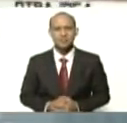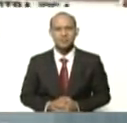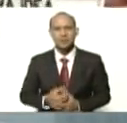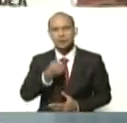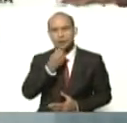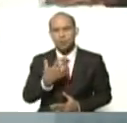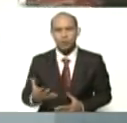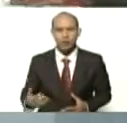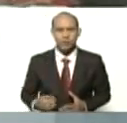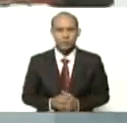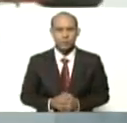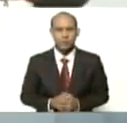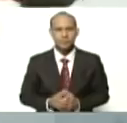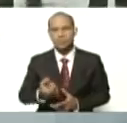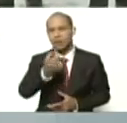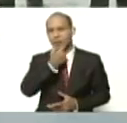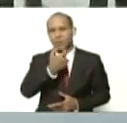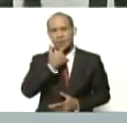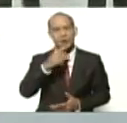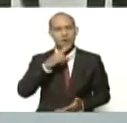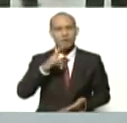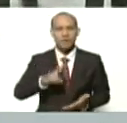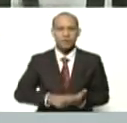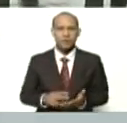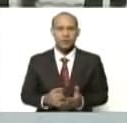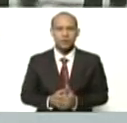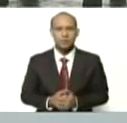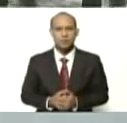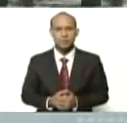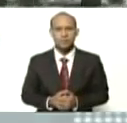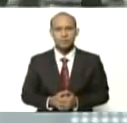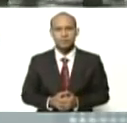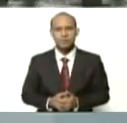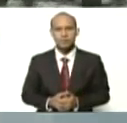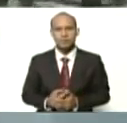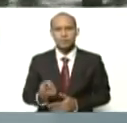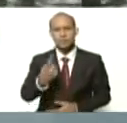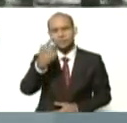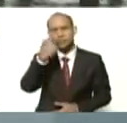bueno una belleza de verdad no sé